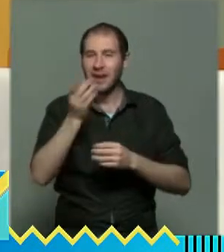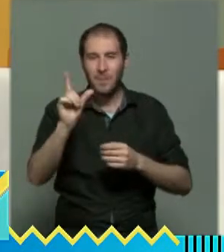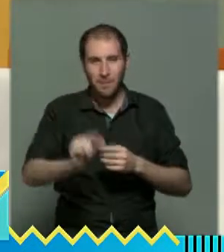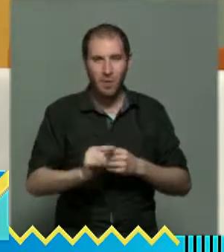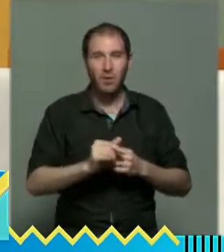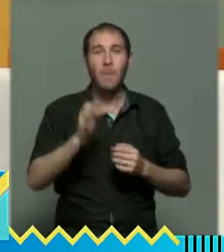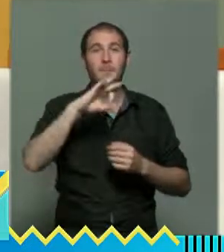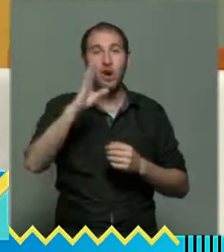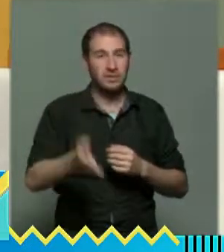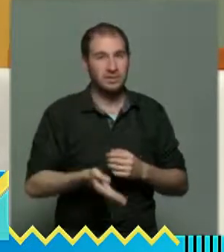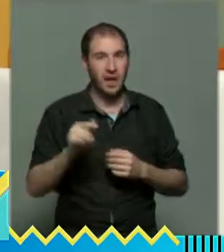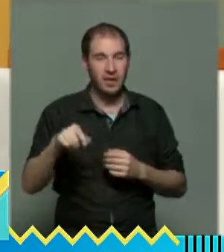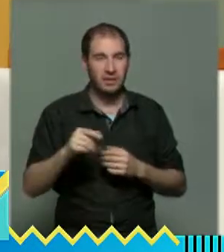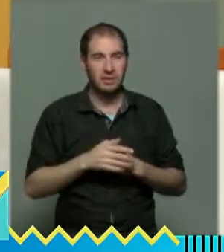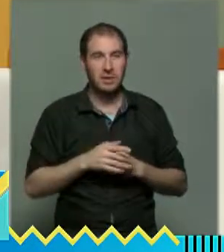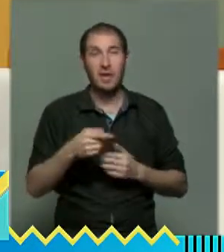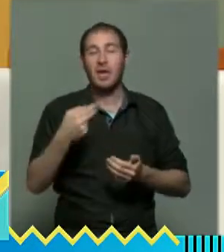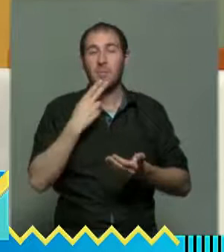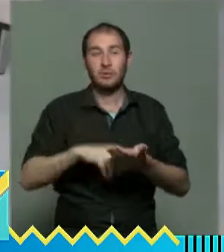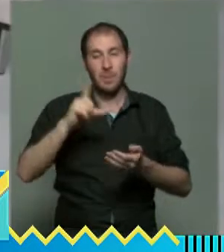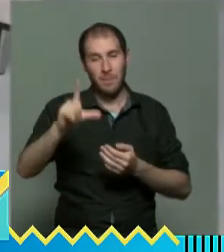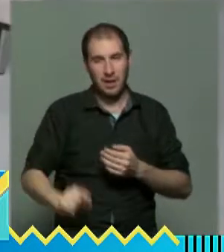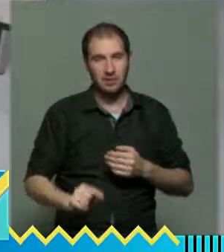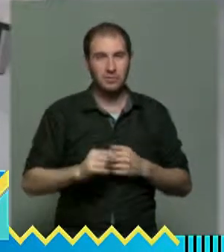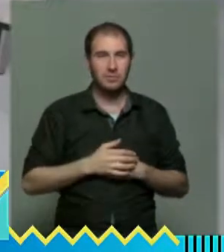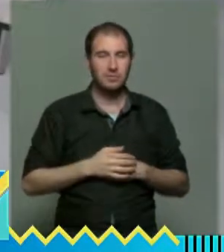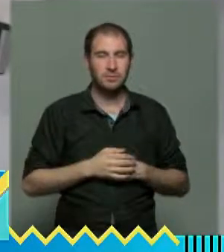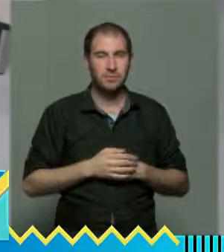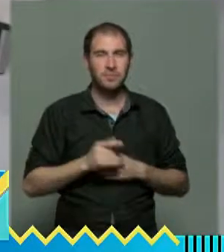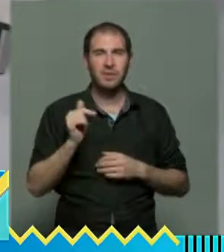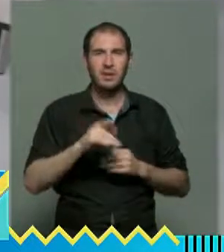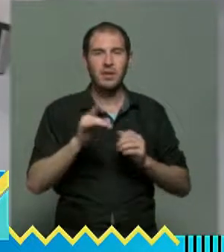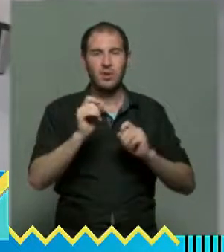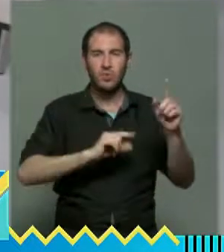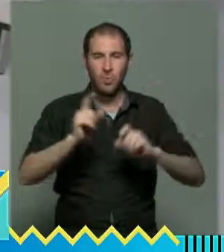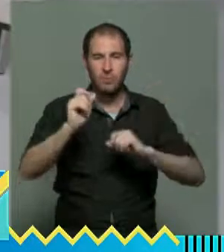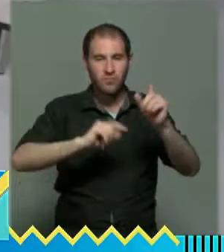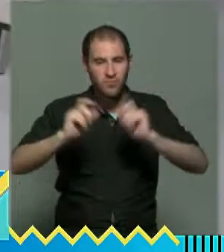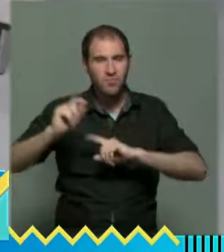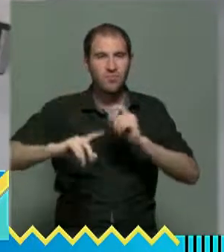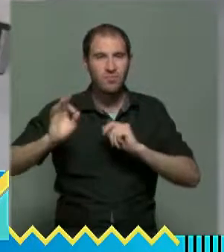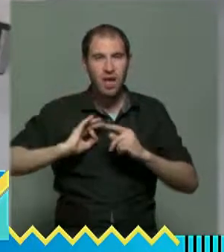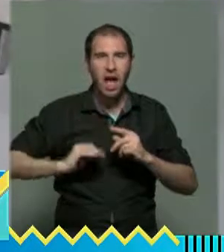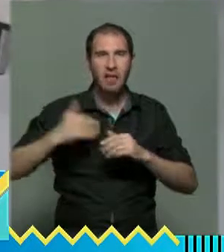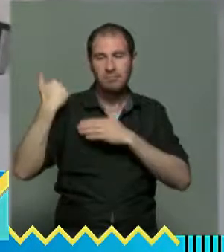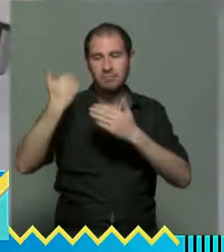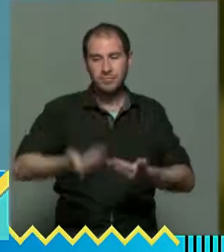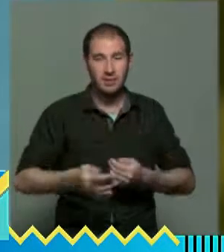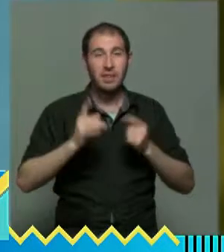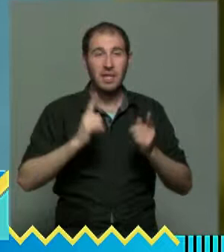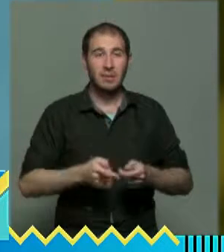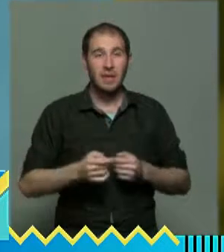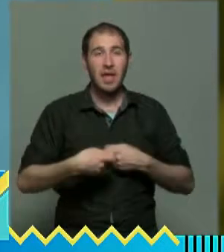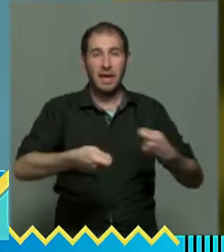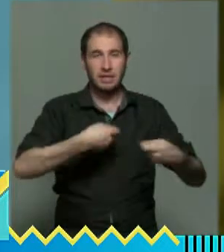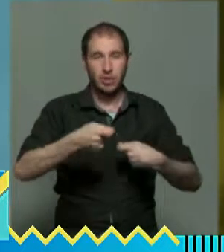lo tanto el porcentaje a pagar de impuestos es mucho menor. Se veían números que fluctuaban, ¿no? Desde hace varios años a hoy, o pasando también por las